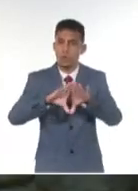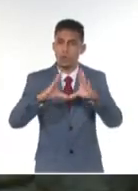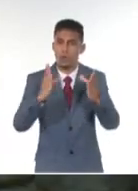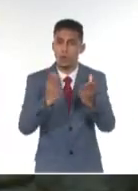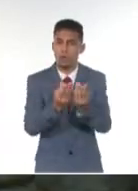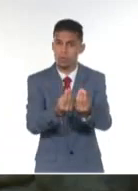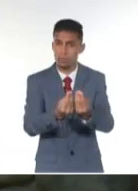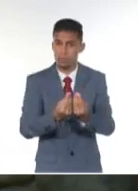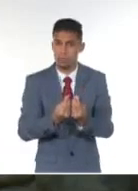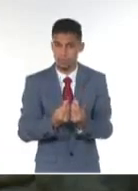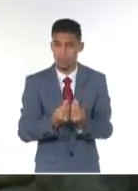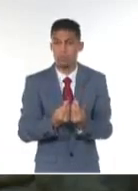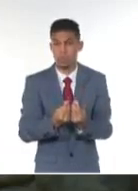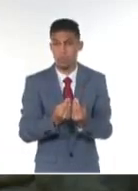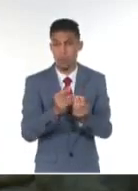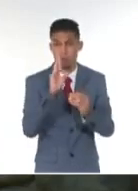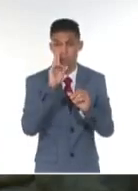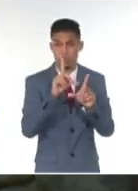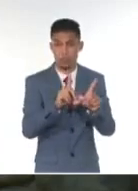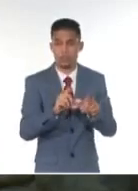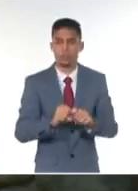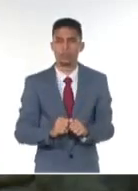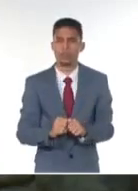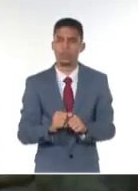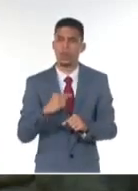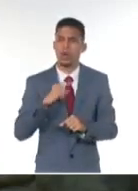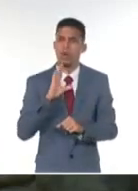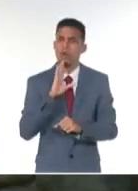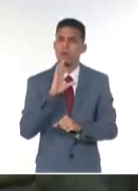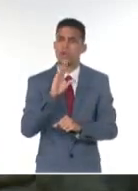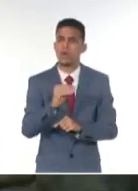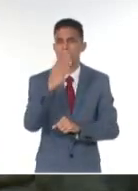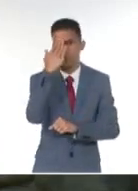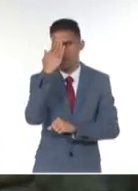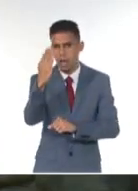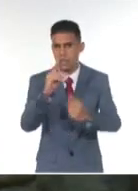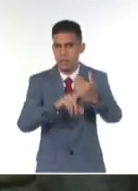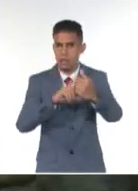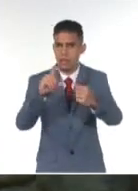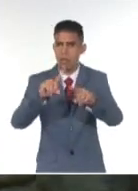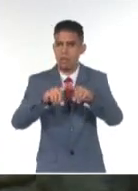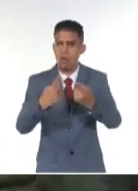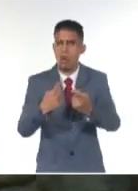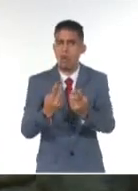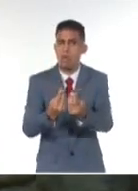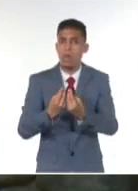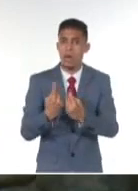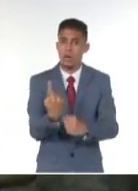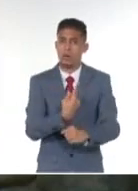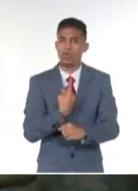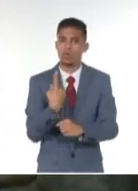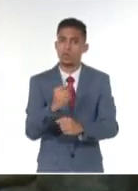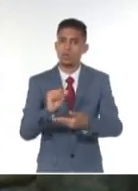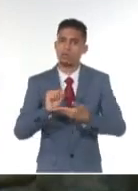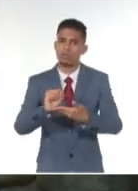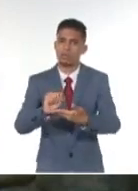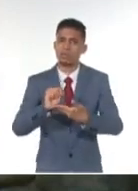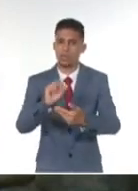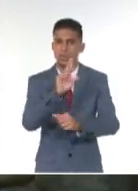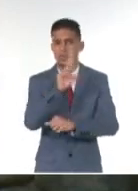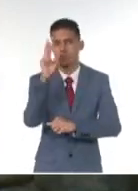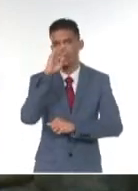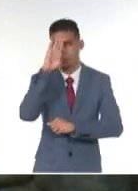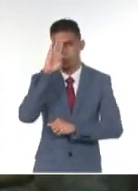recibimos este hermoso reconocimiento, le reitero las gracias al partido por darnos la oportunidad de ser útiles servidores a la